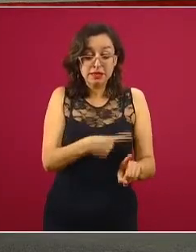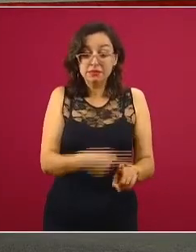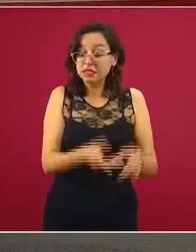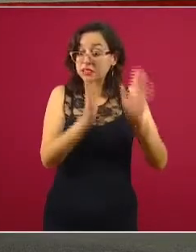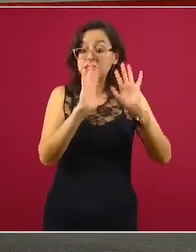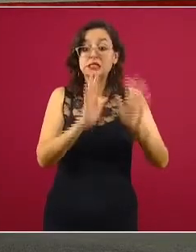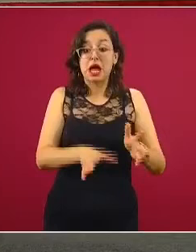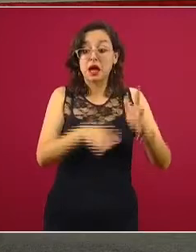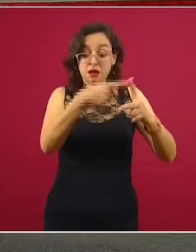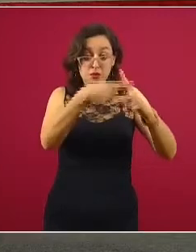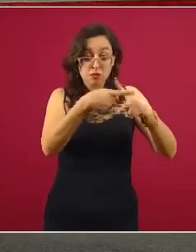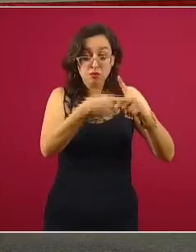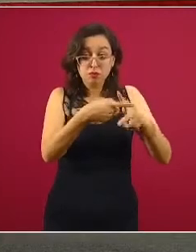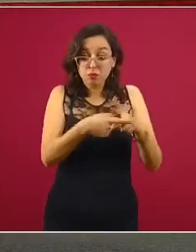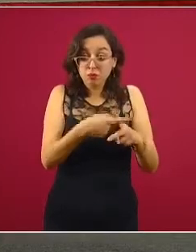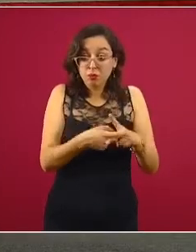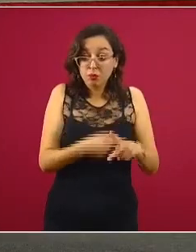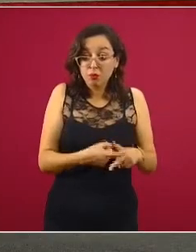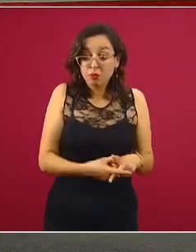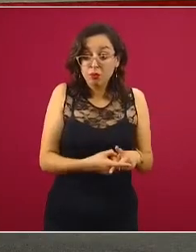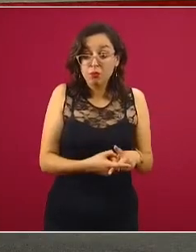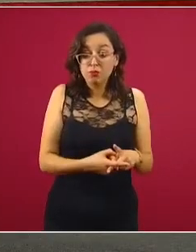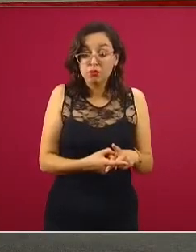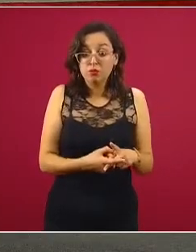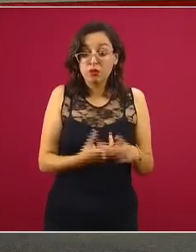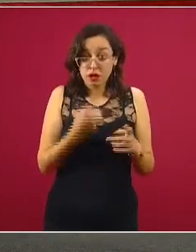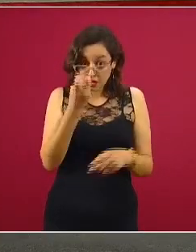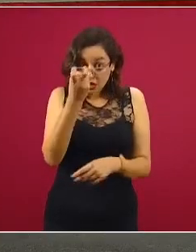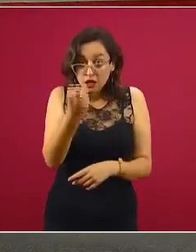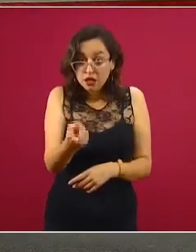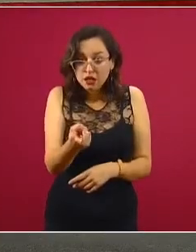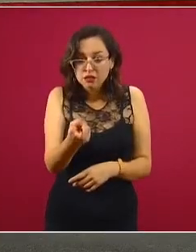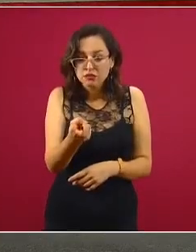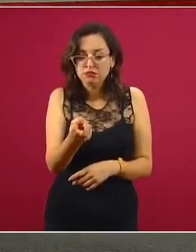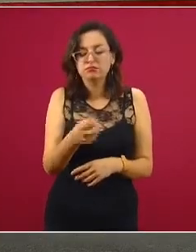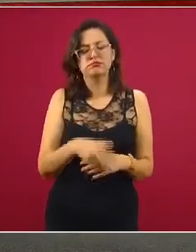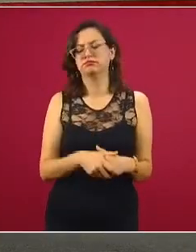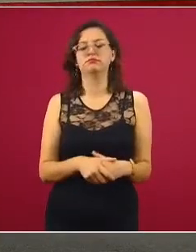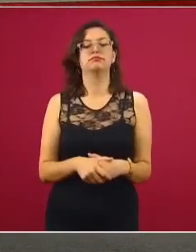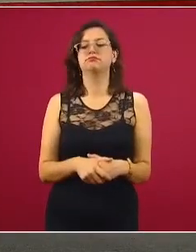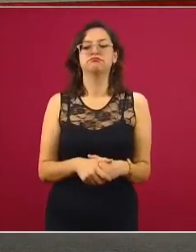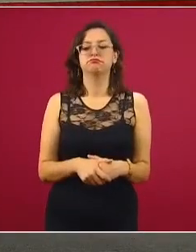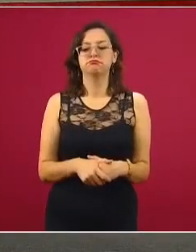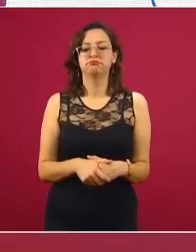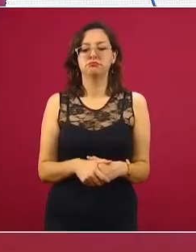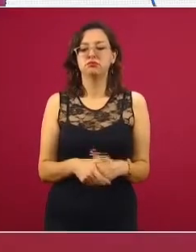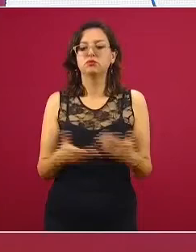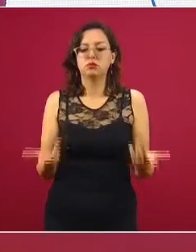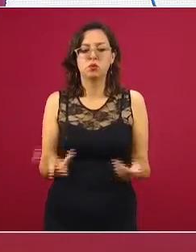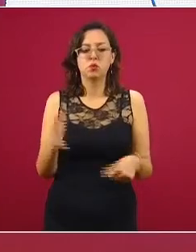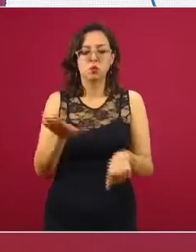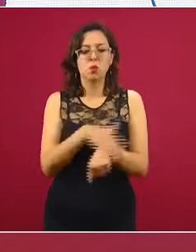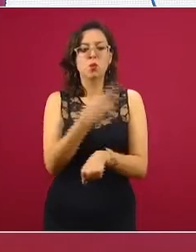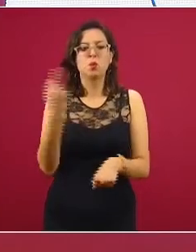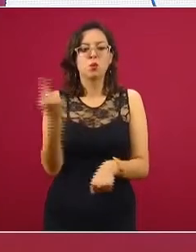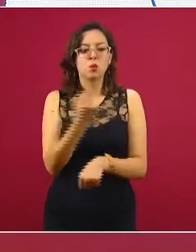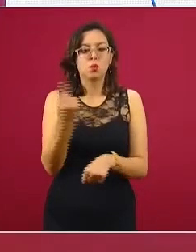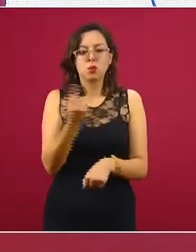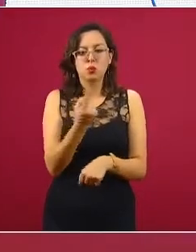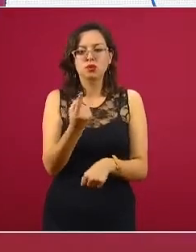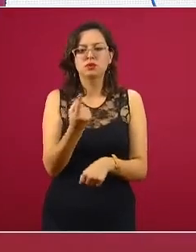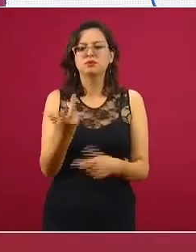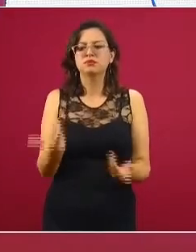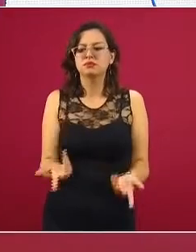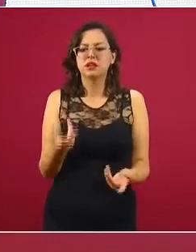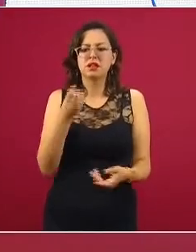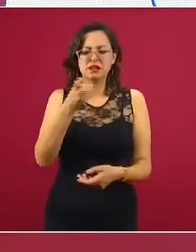el acto mecánico de contabilizar los casos de enfermedad. ¿Por qué es tan famosa esta perspectiva de